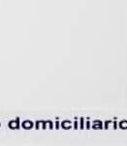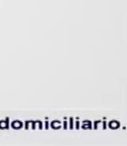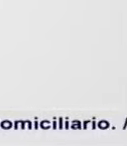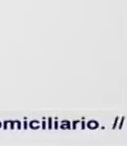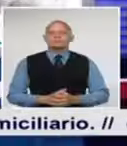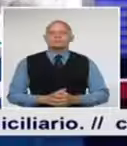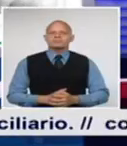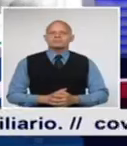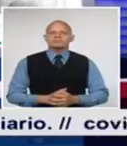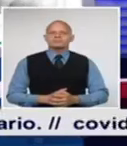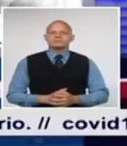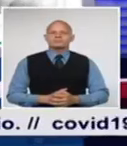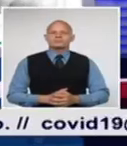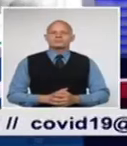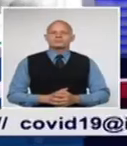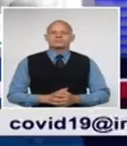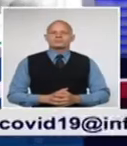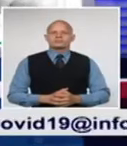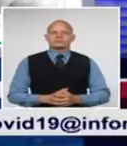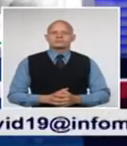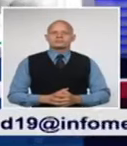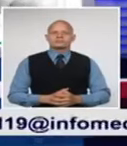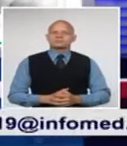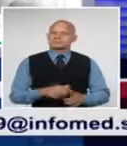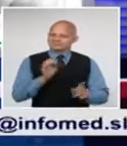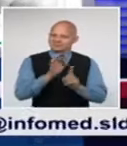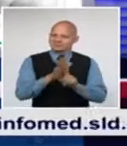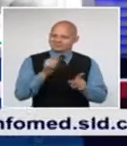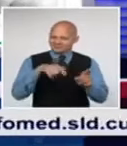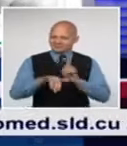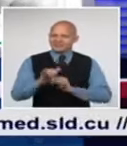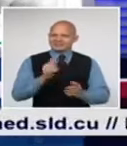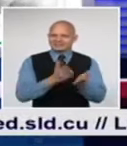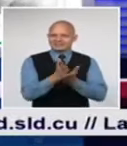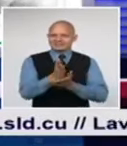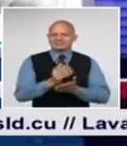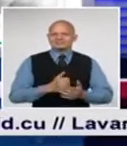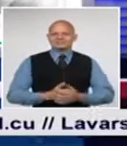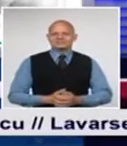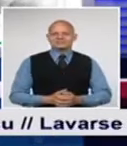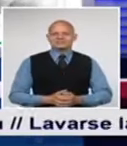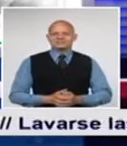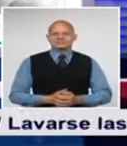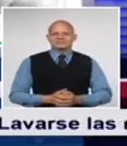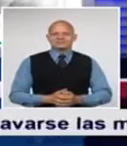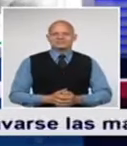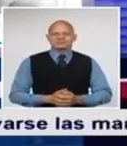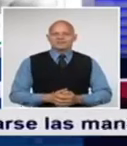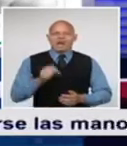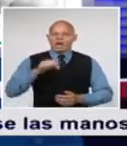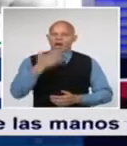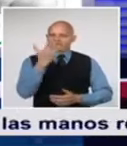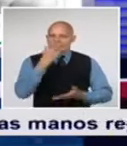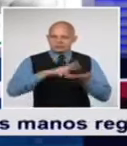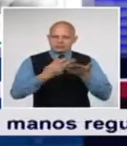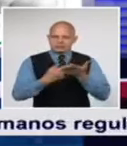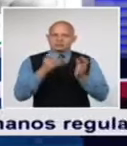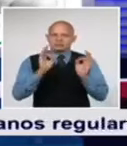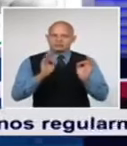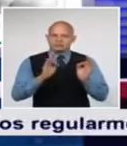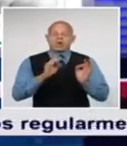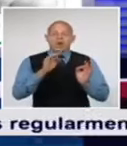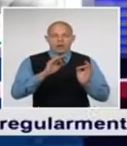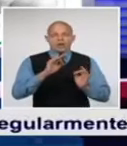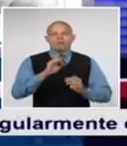atrás. Trabajando. Entramos en el segundo momento de esta conferencia de prensa. Nos acompaña desde la media hora el intérprete de lengua